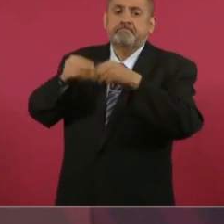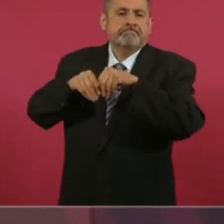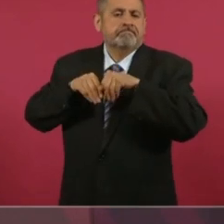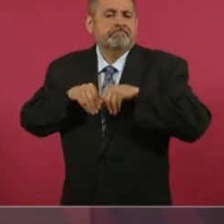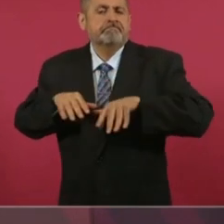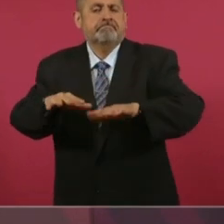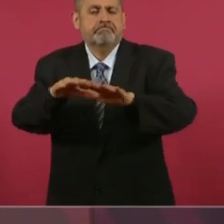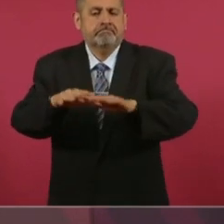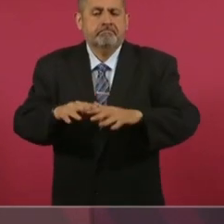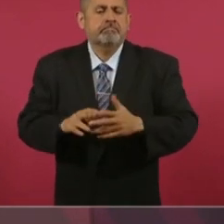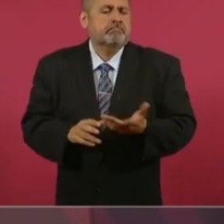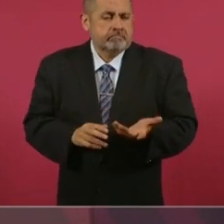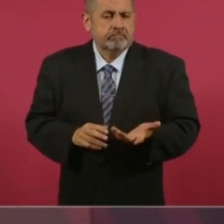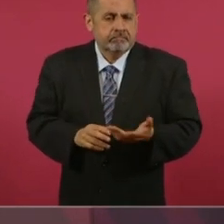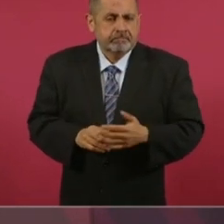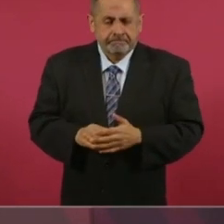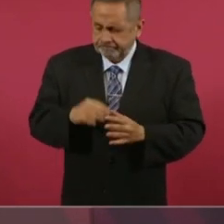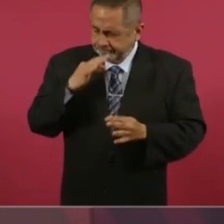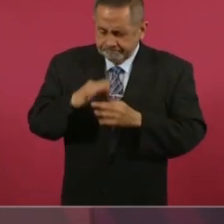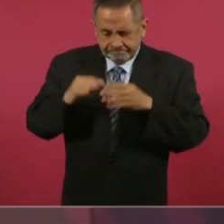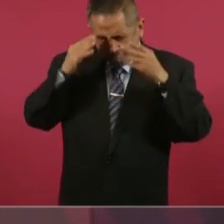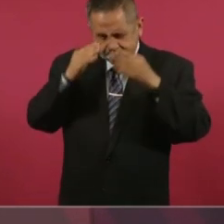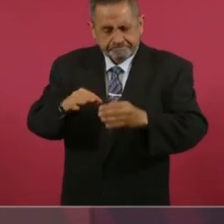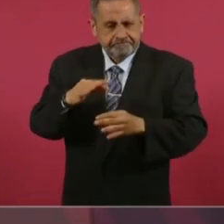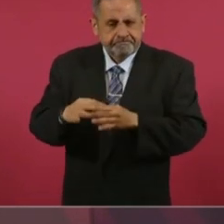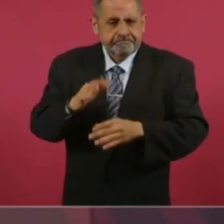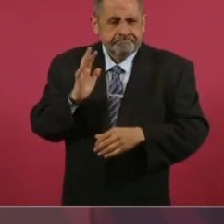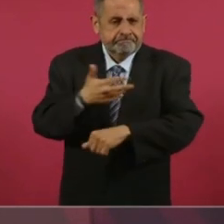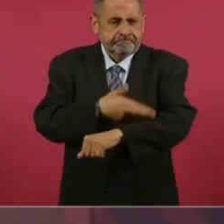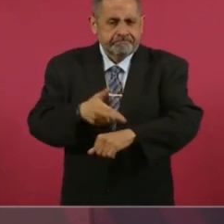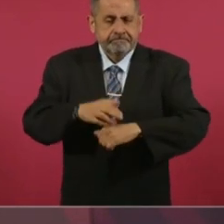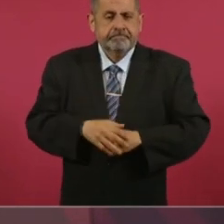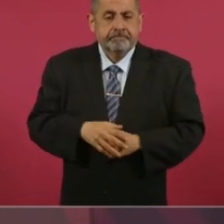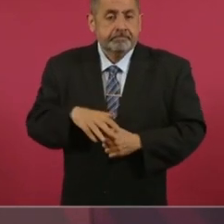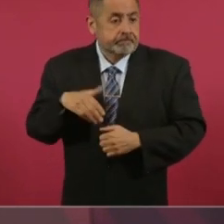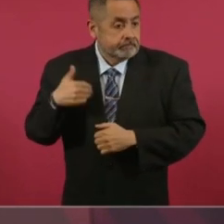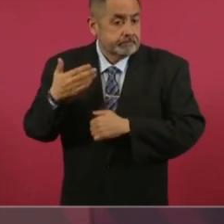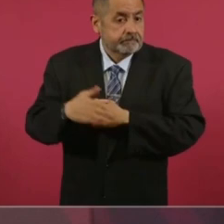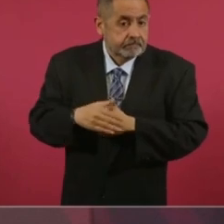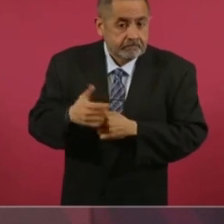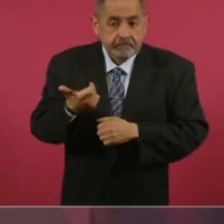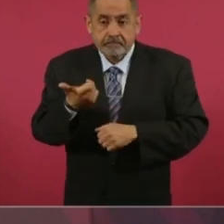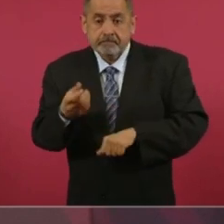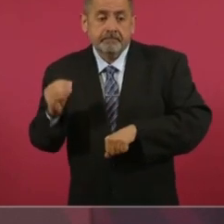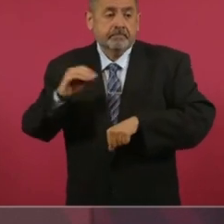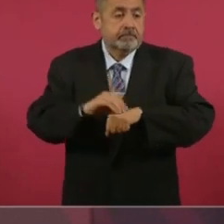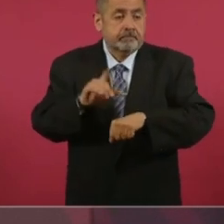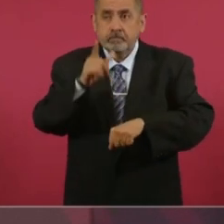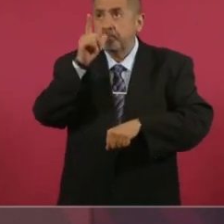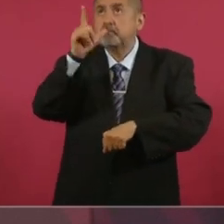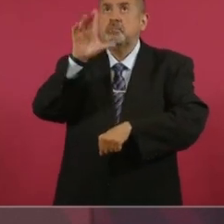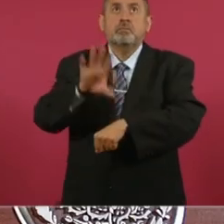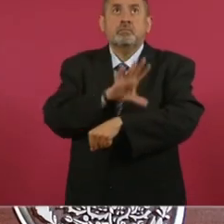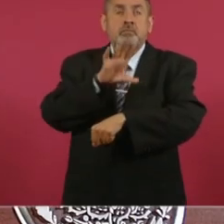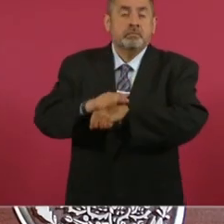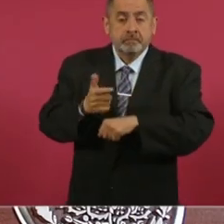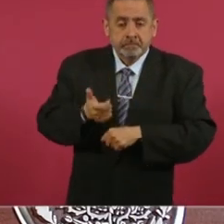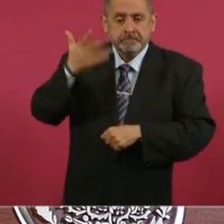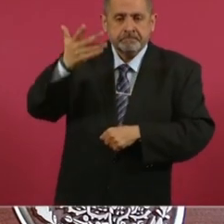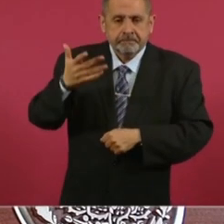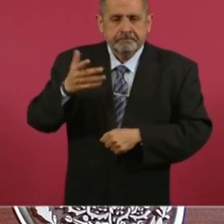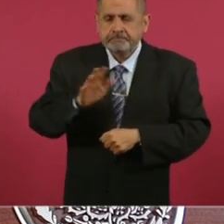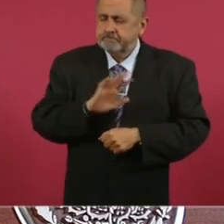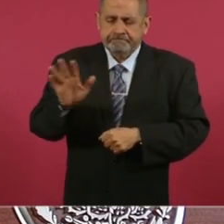Y ya estamos actuando. Y no va a aumentar el precio de la luz.